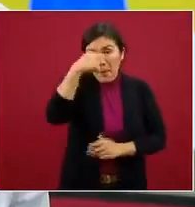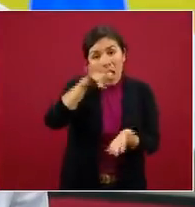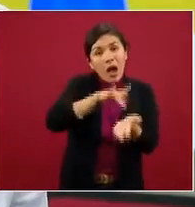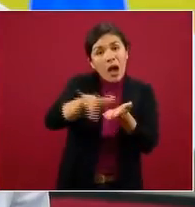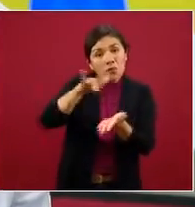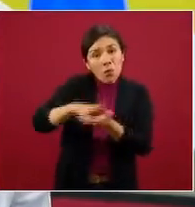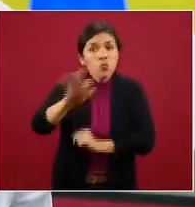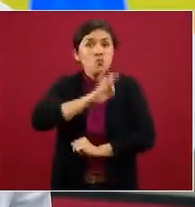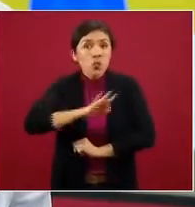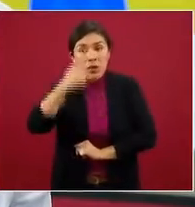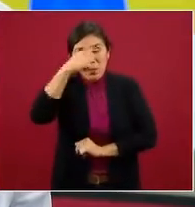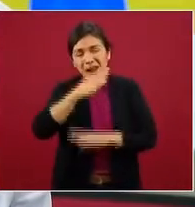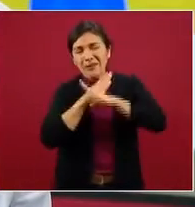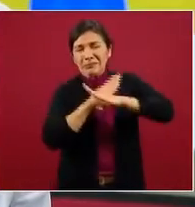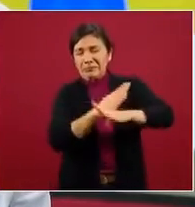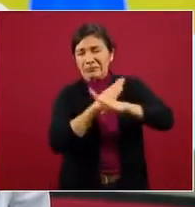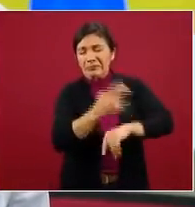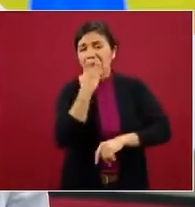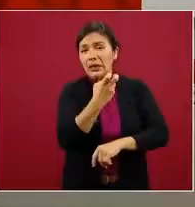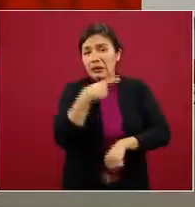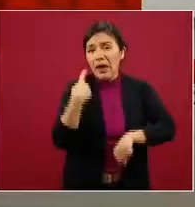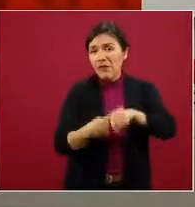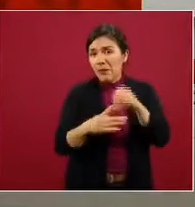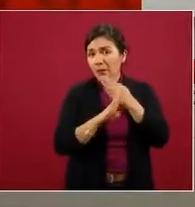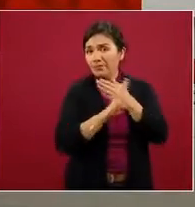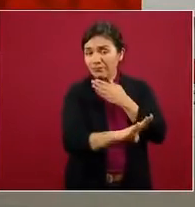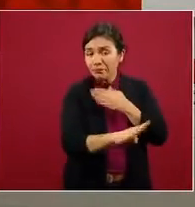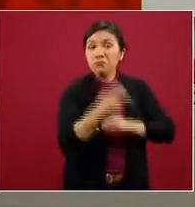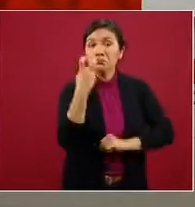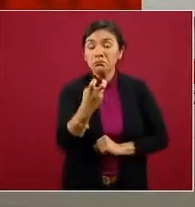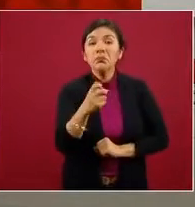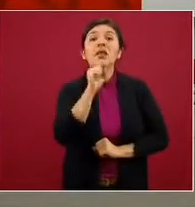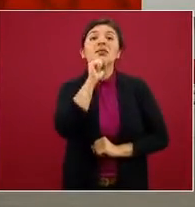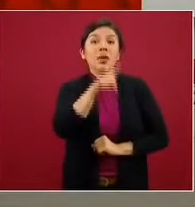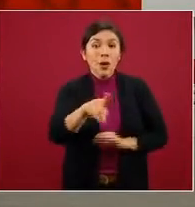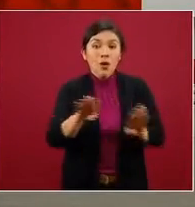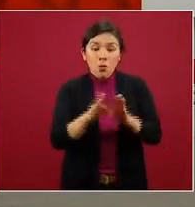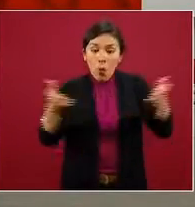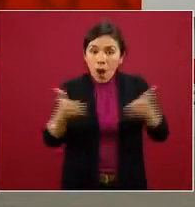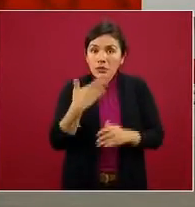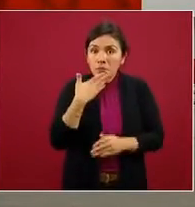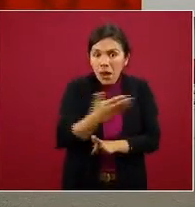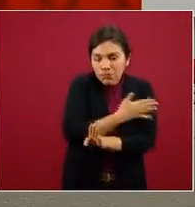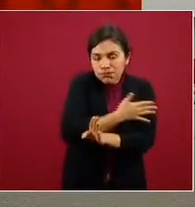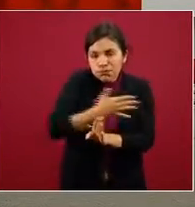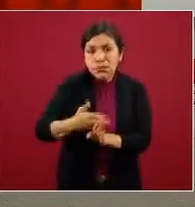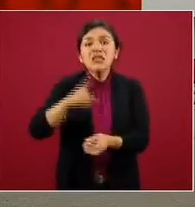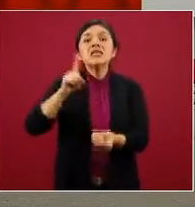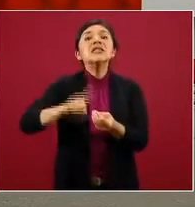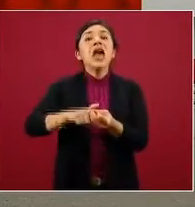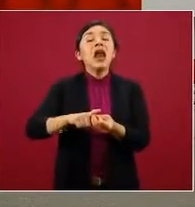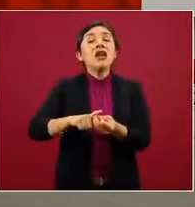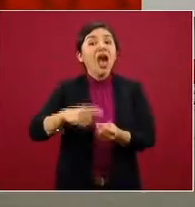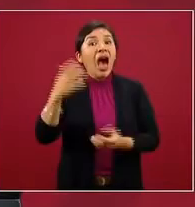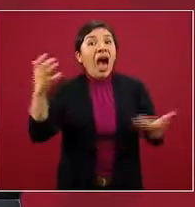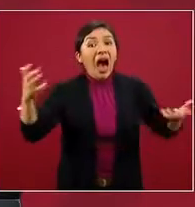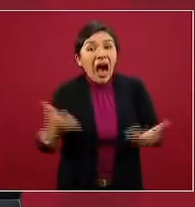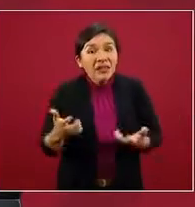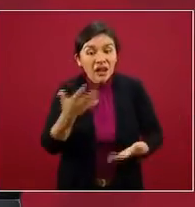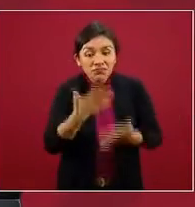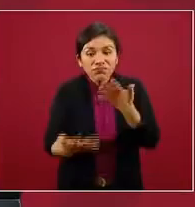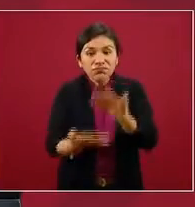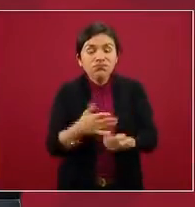favorecer que se mitigue la epidemia. Y definitivamente, como lo hemos logrado, quien lo ha logrado es el pueblo de México